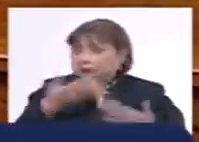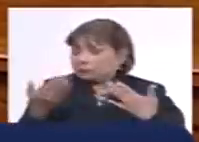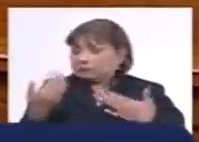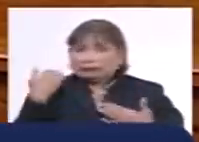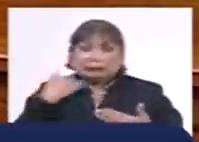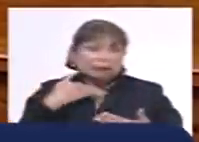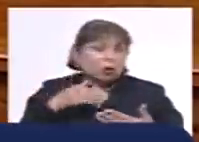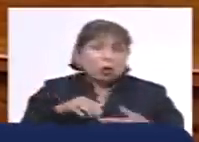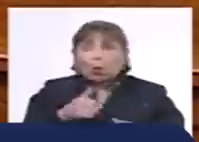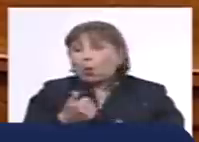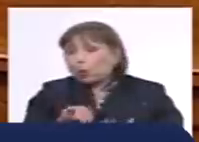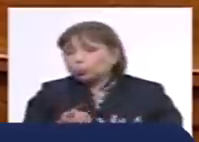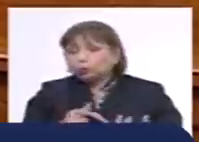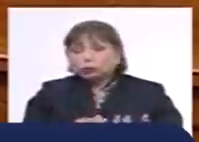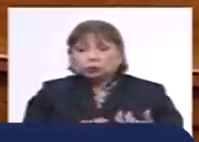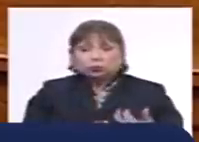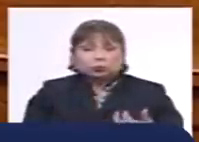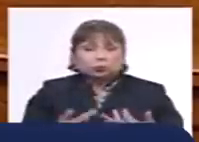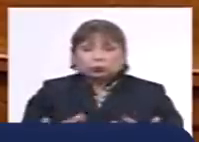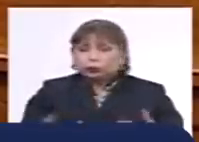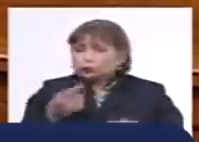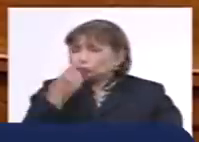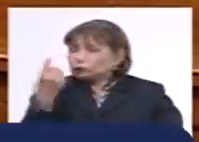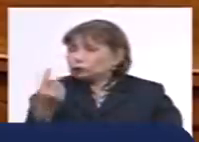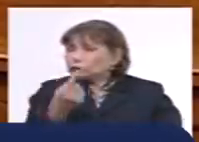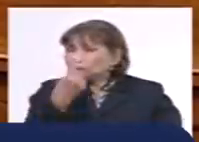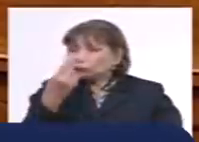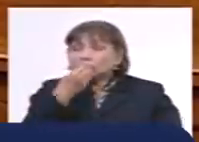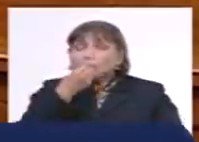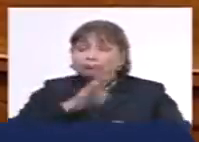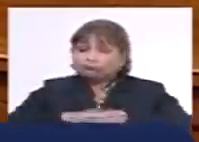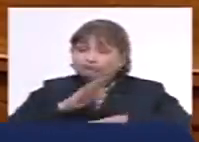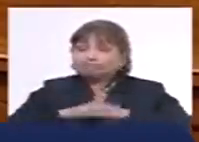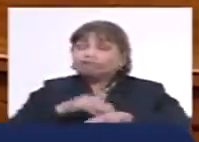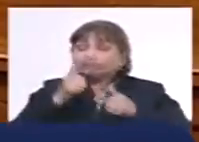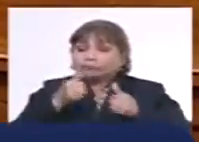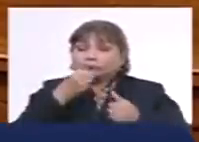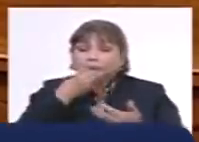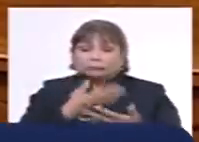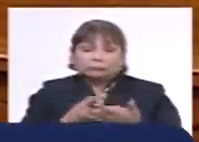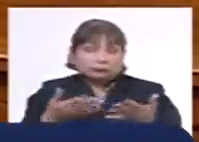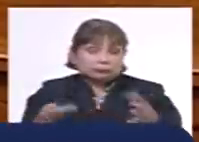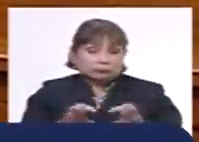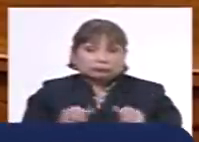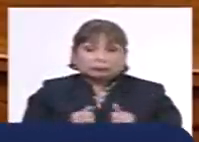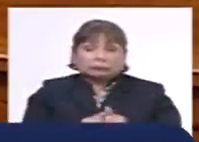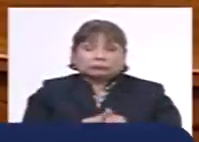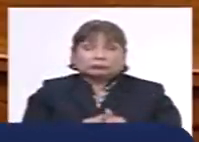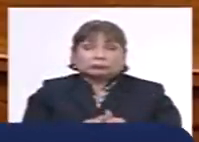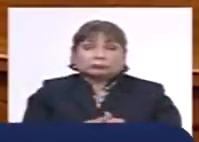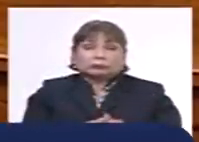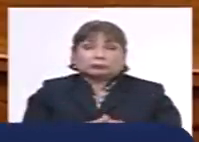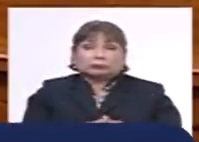existido otros, ¿no?, sumamente buenos, como